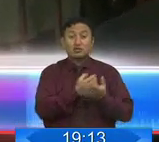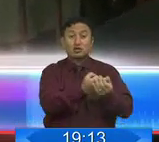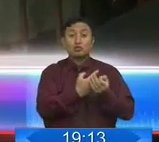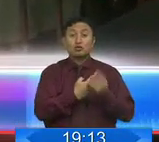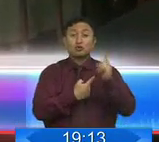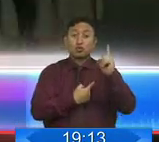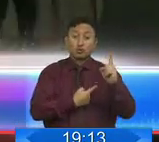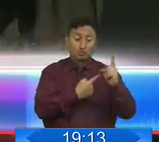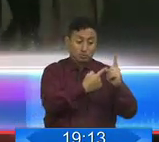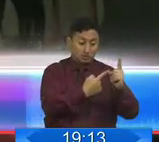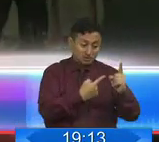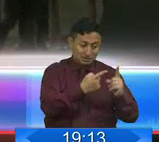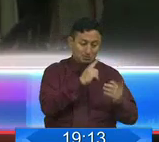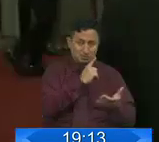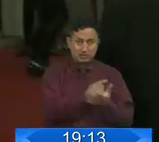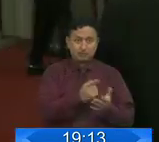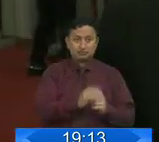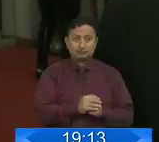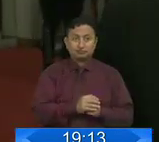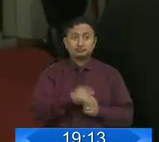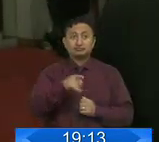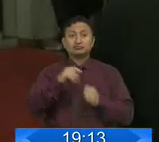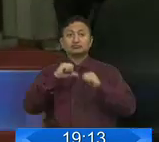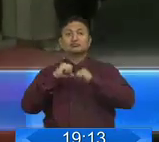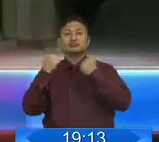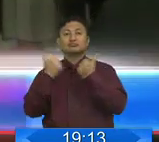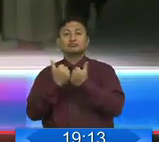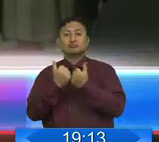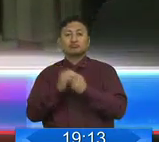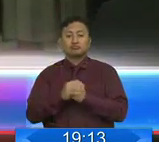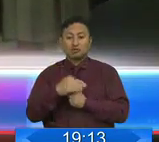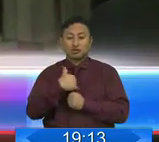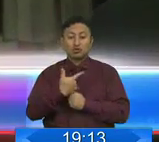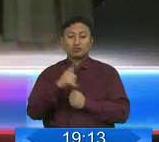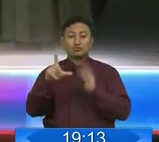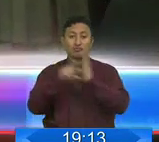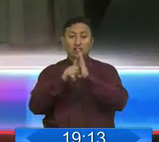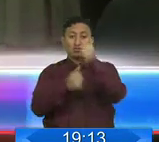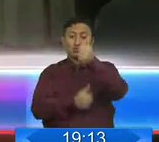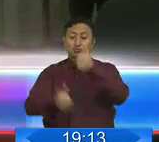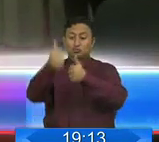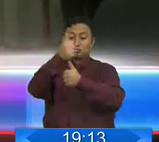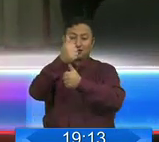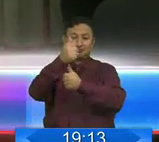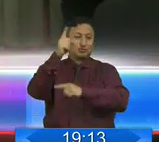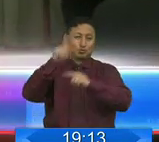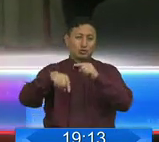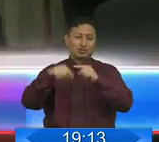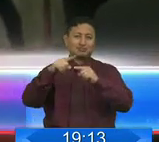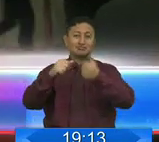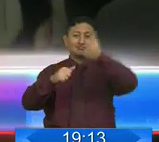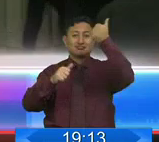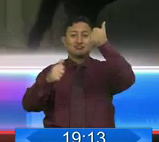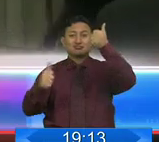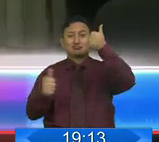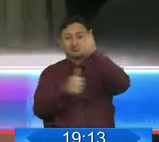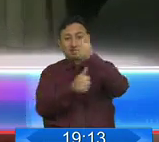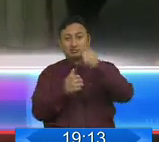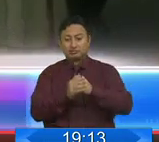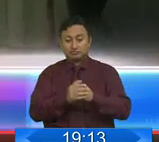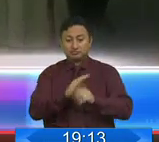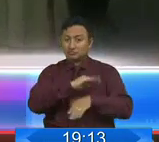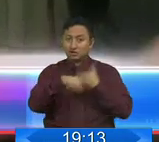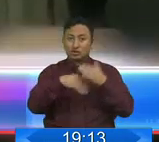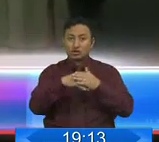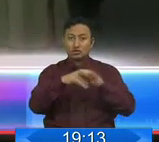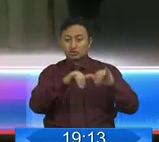que al de mayoría. Aquí en la Asamblea Nacional nadie puede estar por encima de la ley. Y por lo tanto, pues lo que tiene que tratarse a todos y